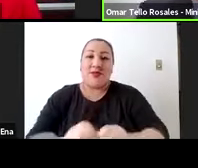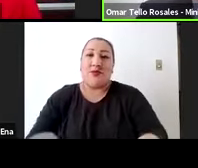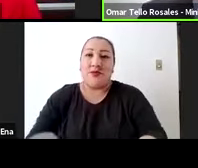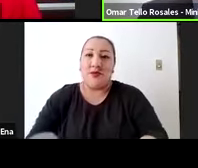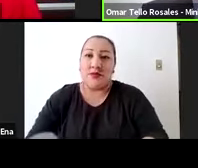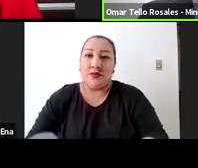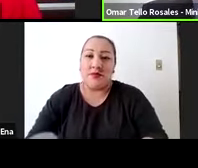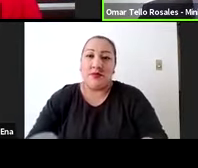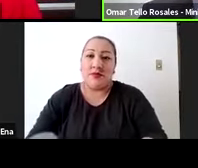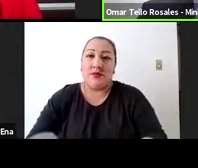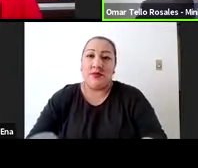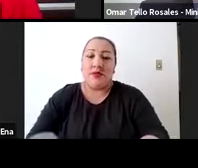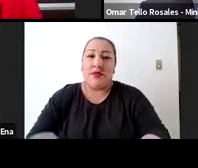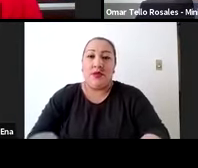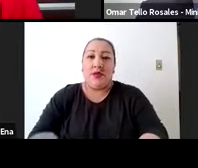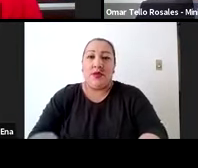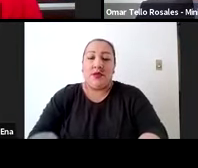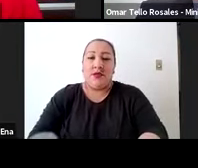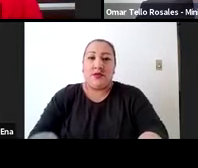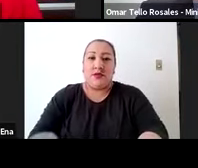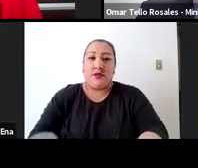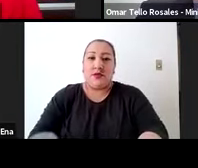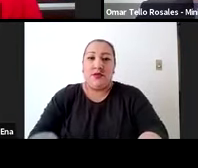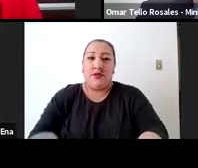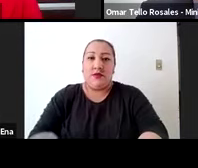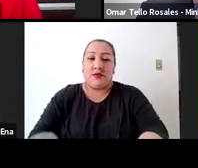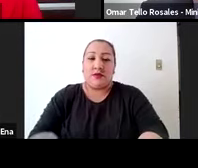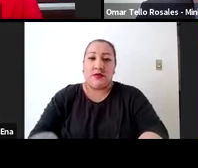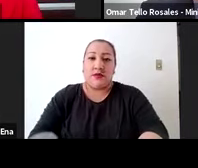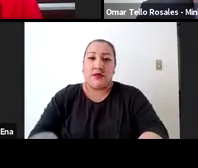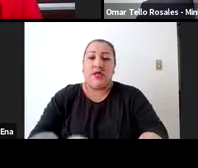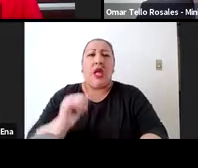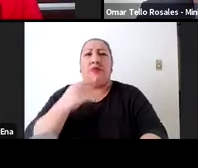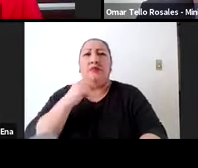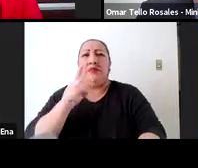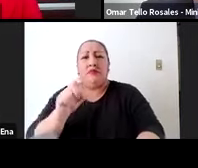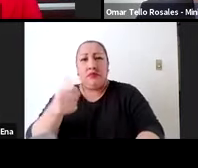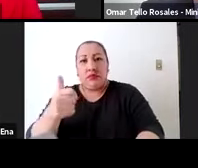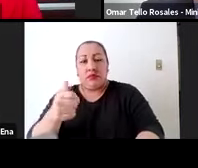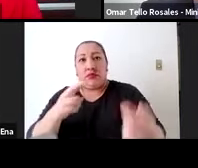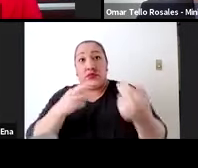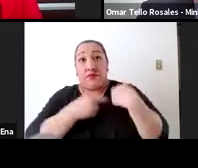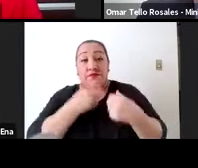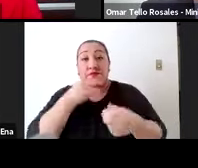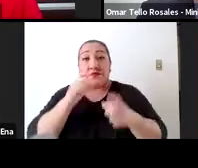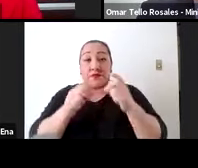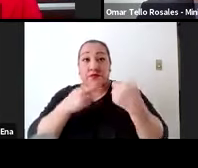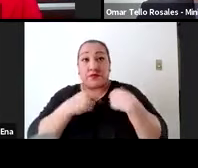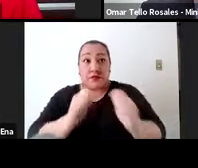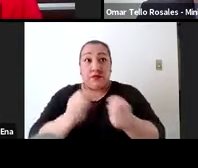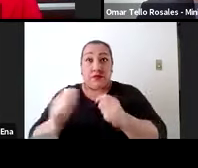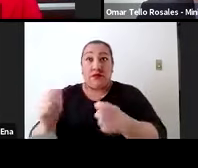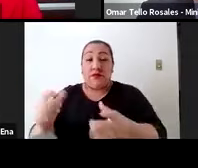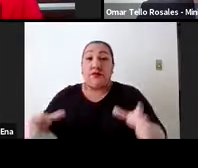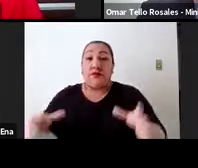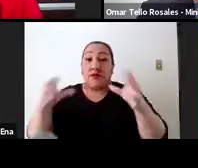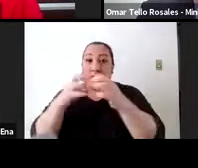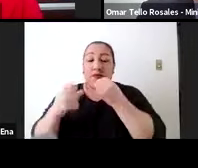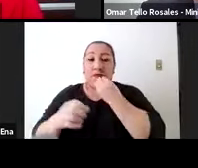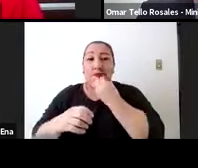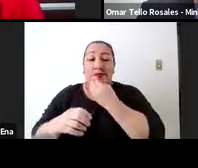respectivas. Muy bien, segunda pregunta. ¿Hay responsabilidades compartidas entre los encargados de la entrega de las canastas y los